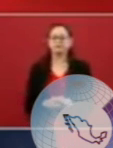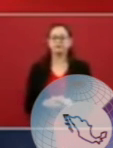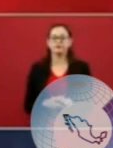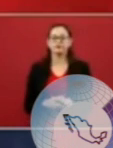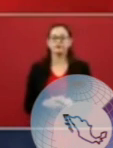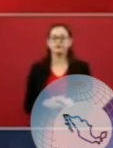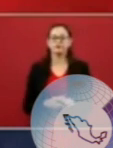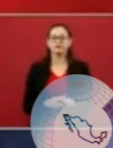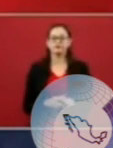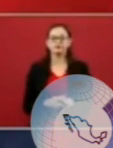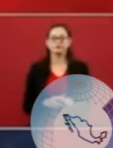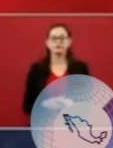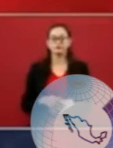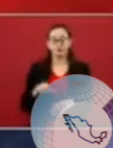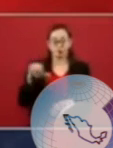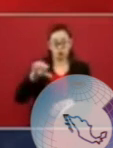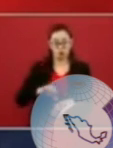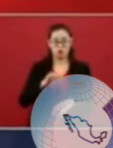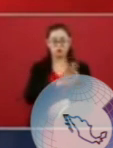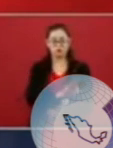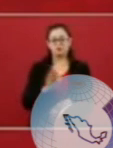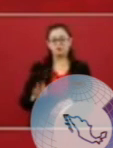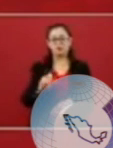Hoy es 21,